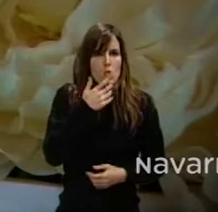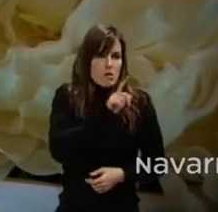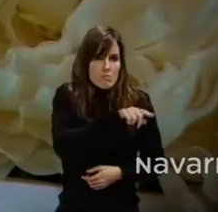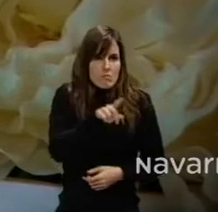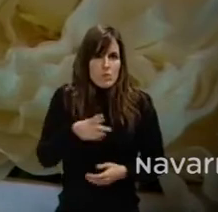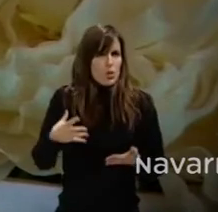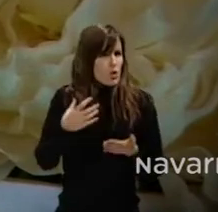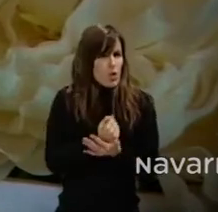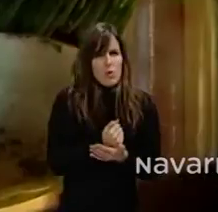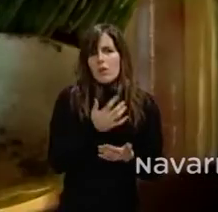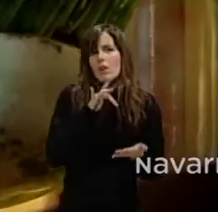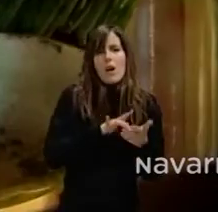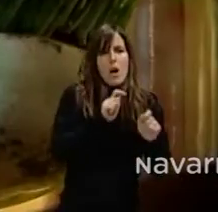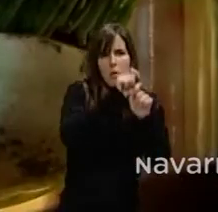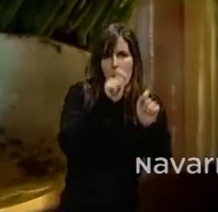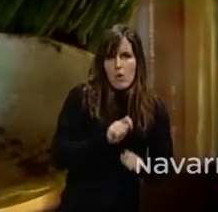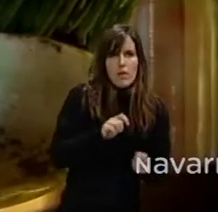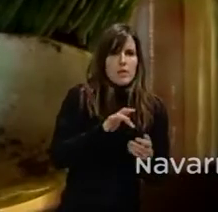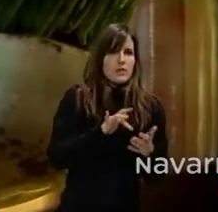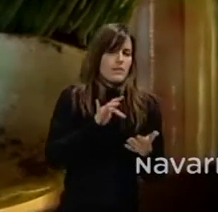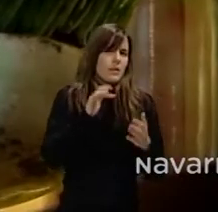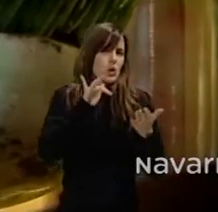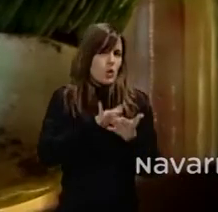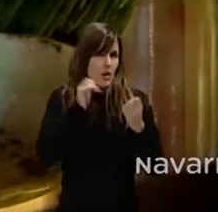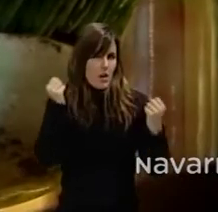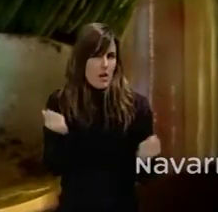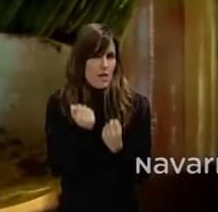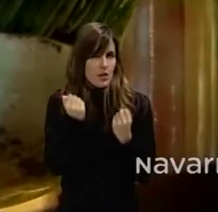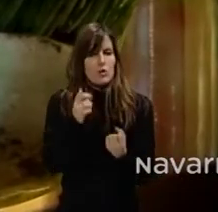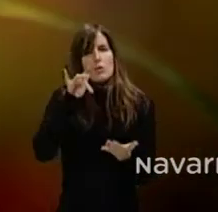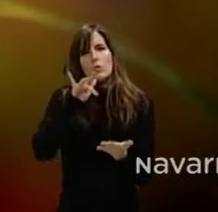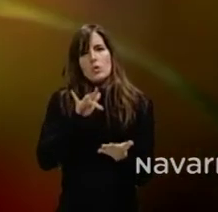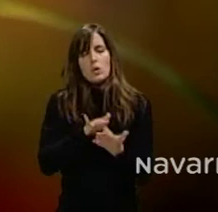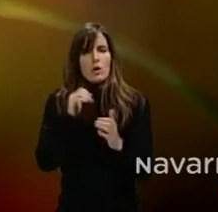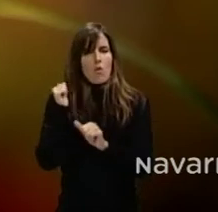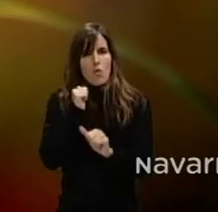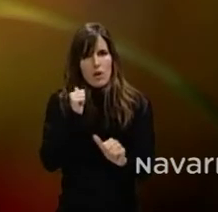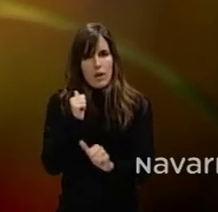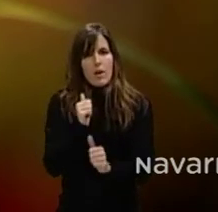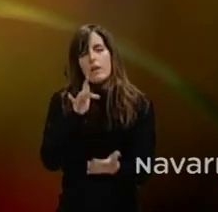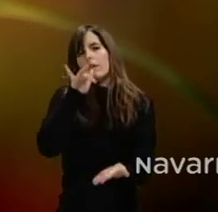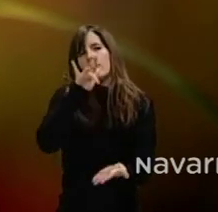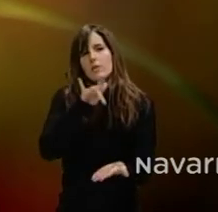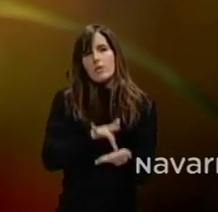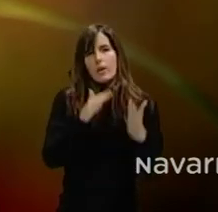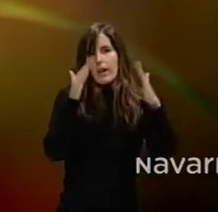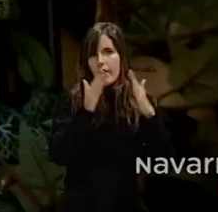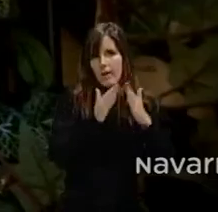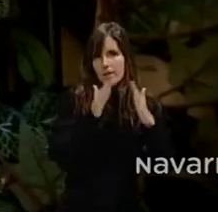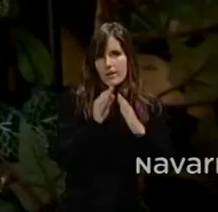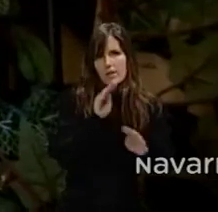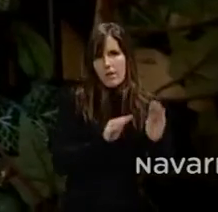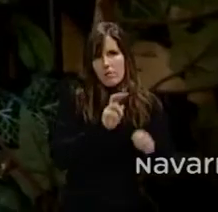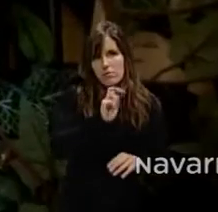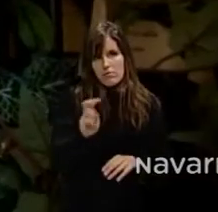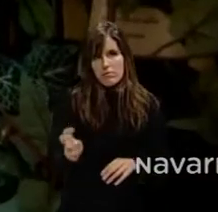completo desde bodas eventos funerales decoraciones de casas hay